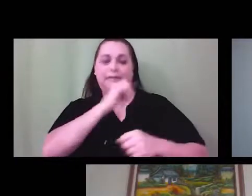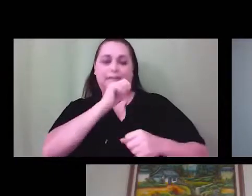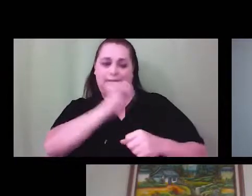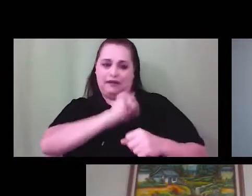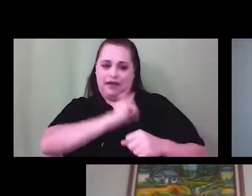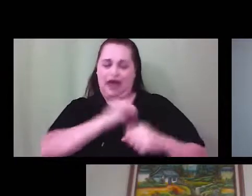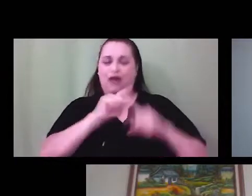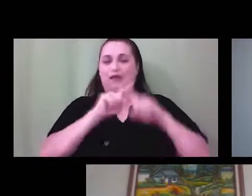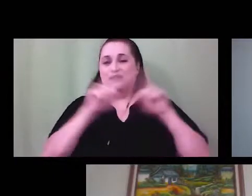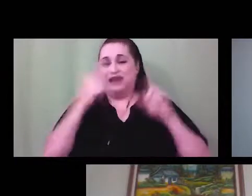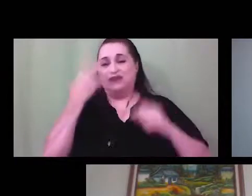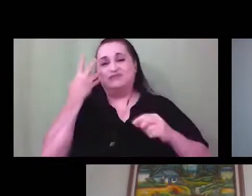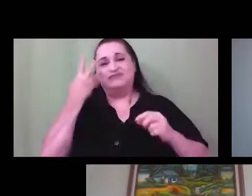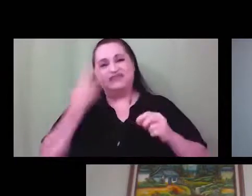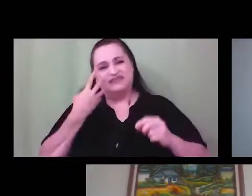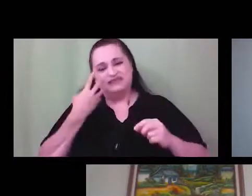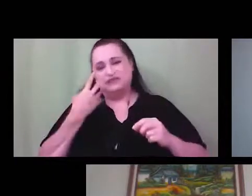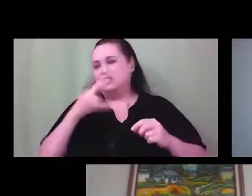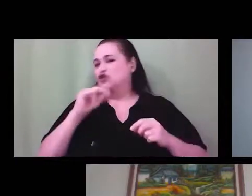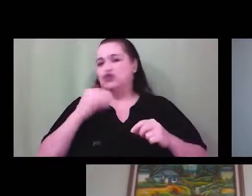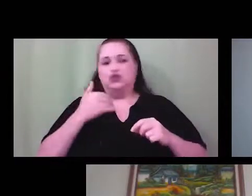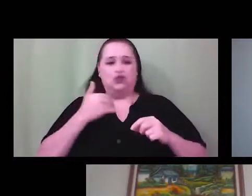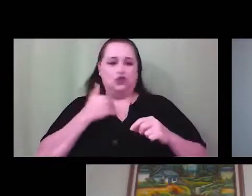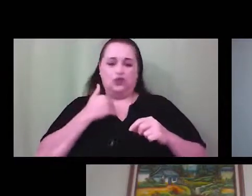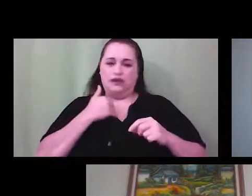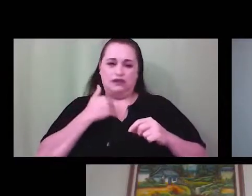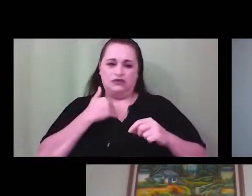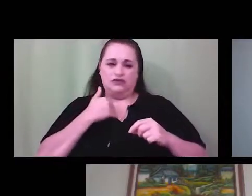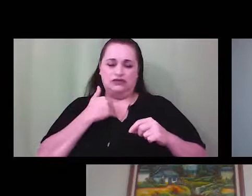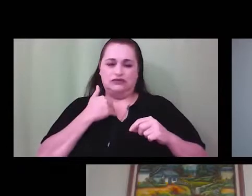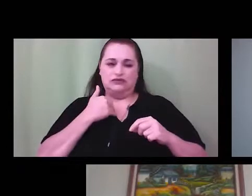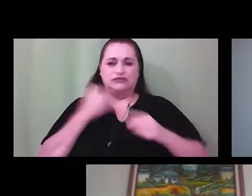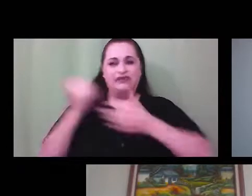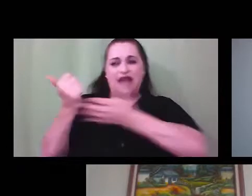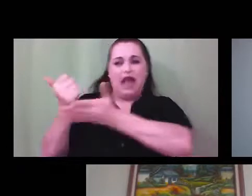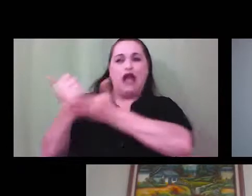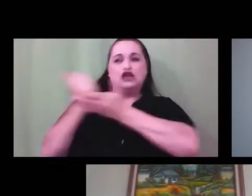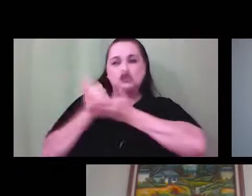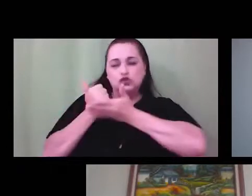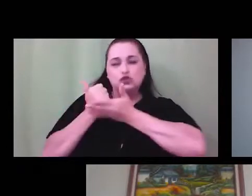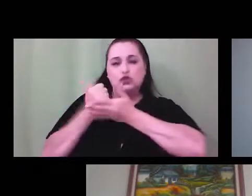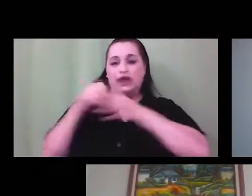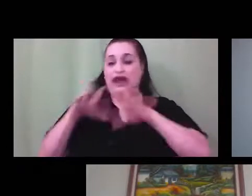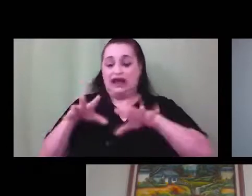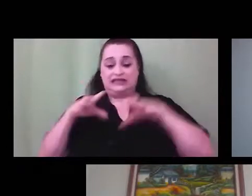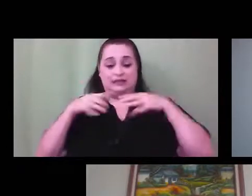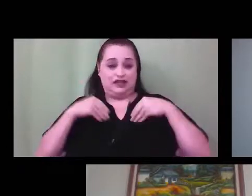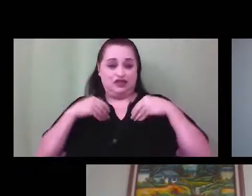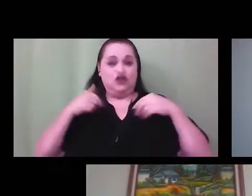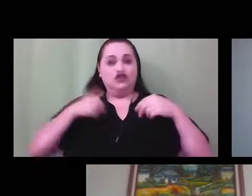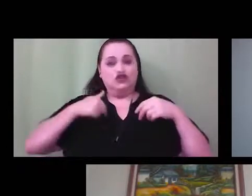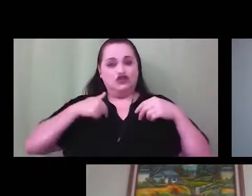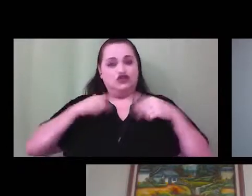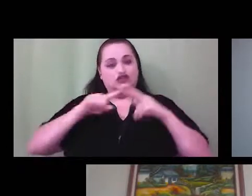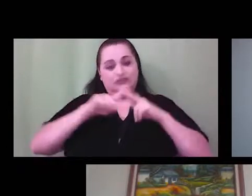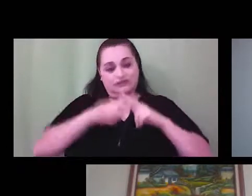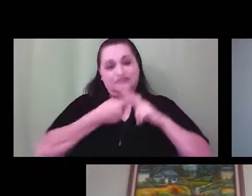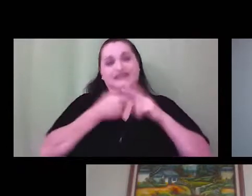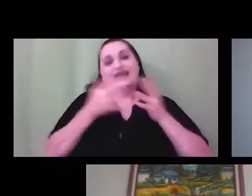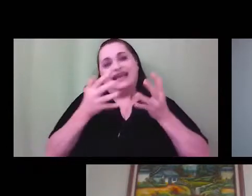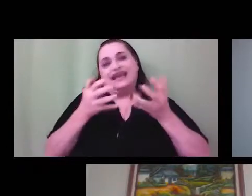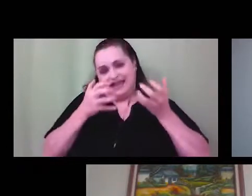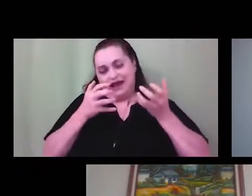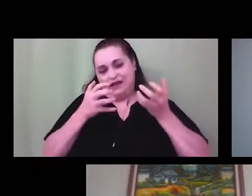Tristemente, digamos, no tuvimos tal vez como la ayuda o la aceptación que nosotros en un inicio hubiéramos